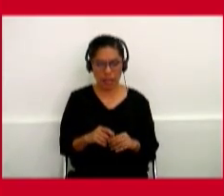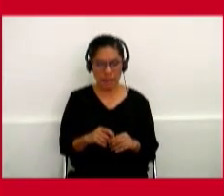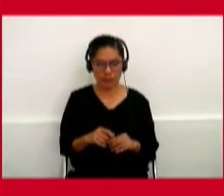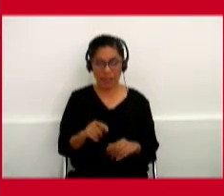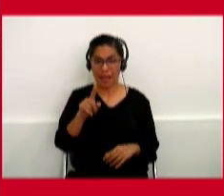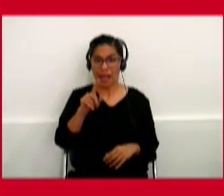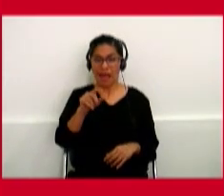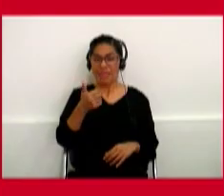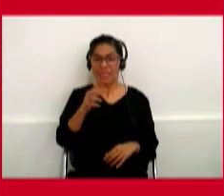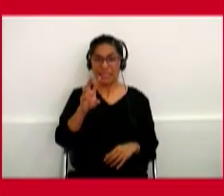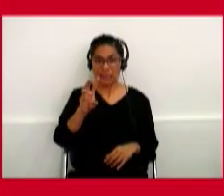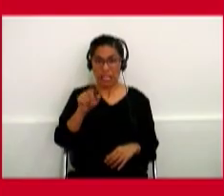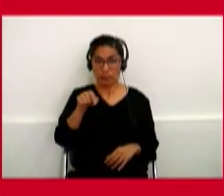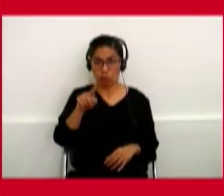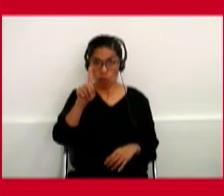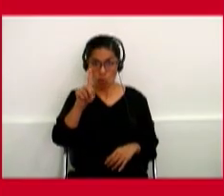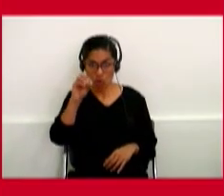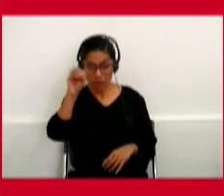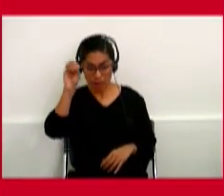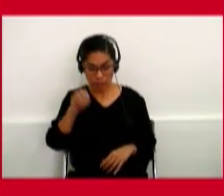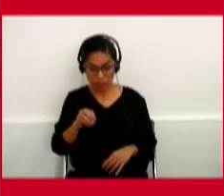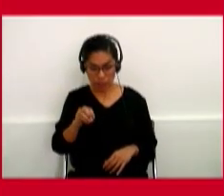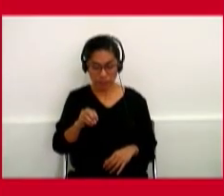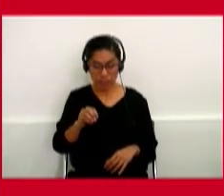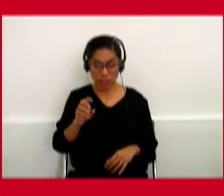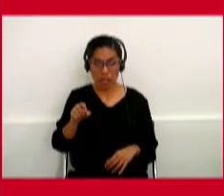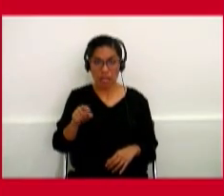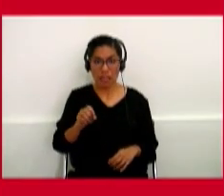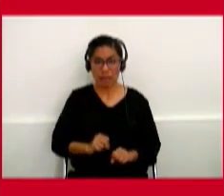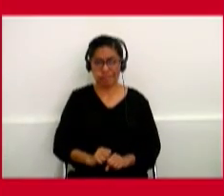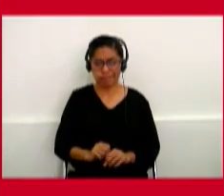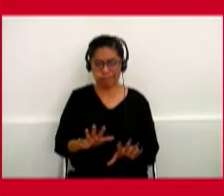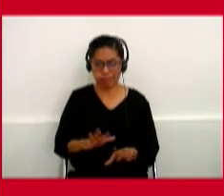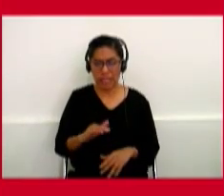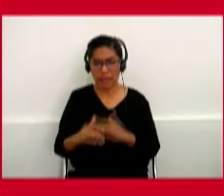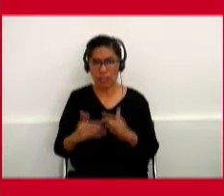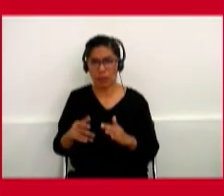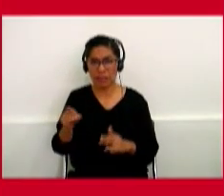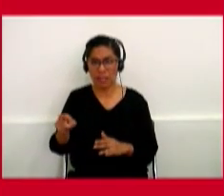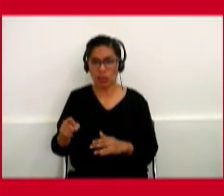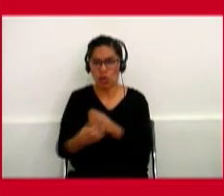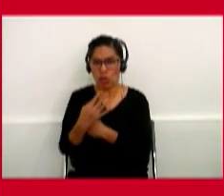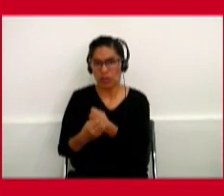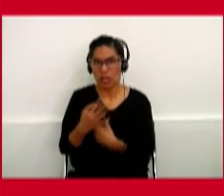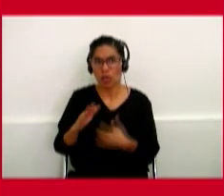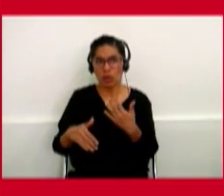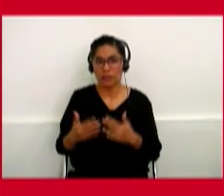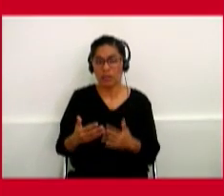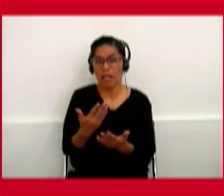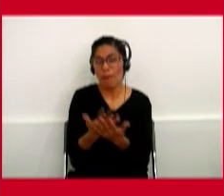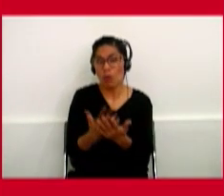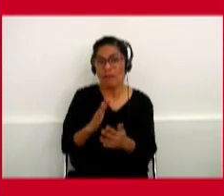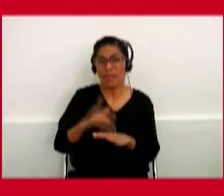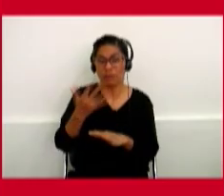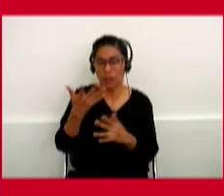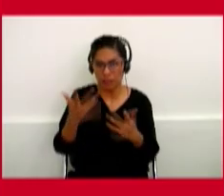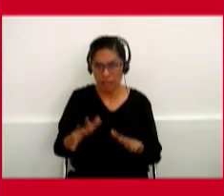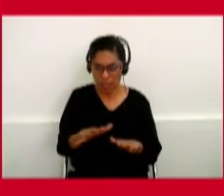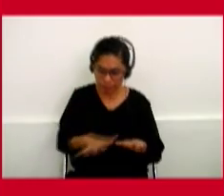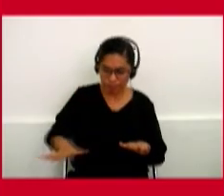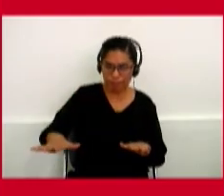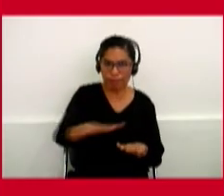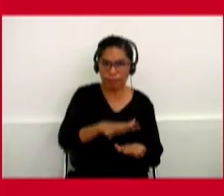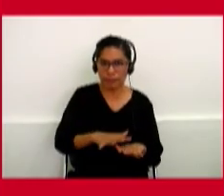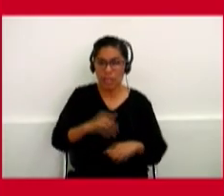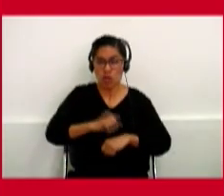industrial se hizo 17.1%. El explosivo de contorno se recomendó después de las pruebas en campo para